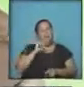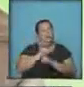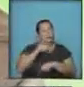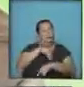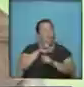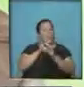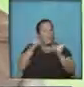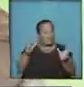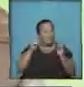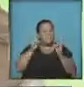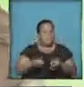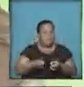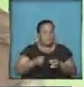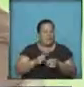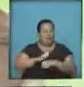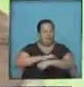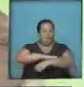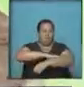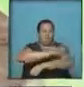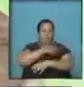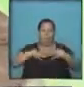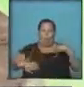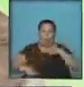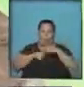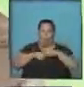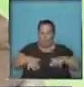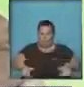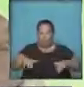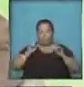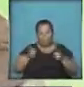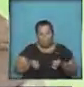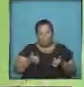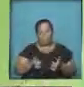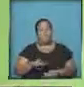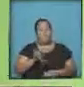y esa infección puede también extenderse a otras partes del cuerpo. Perfecto.